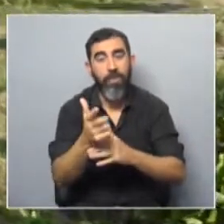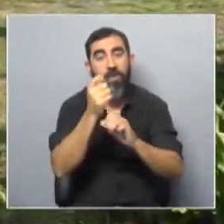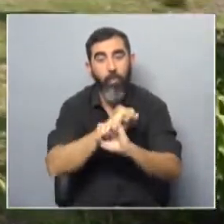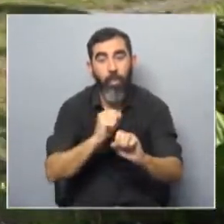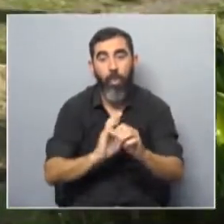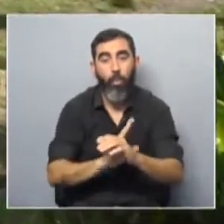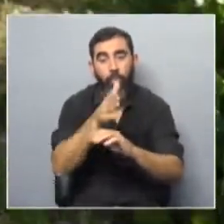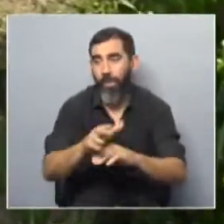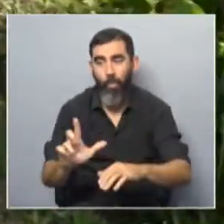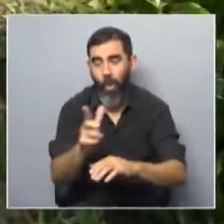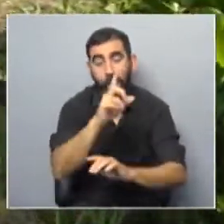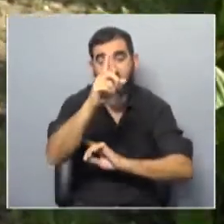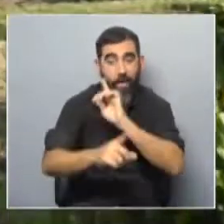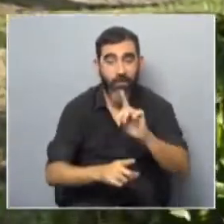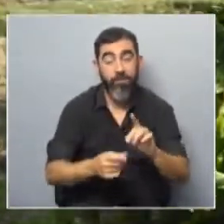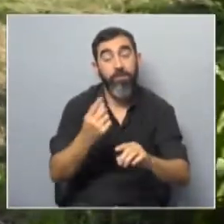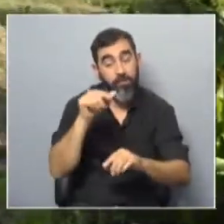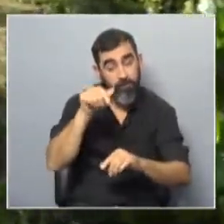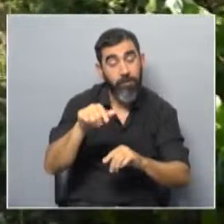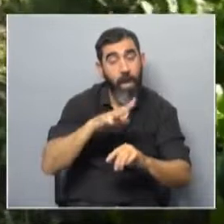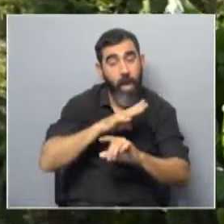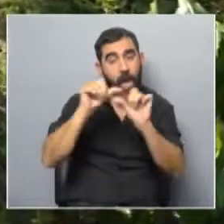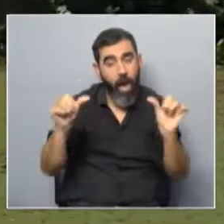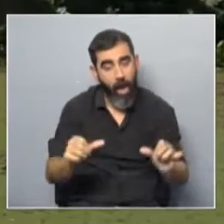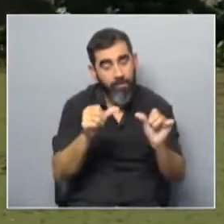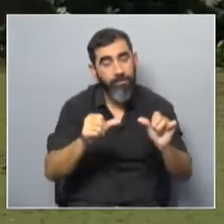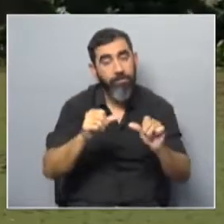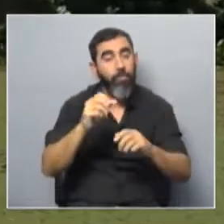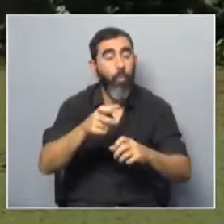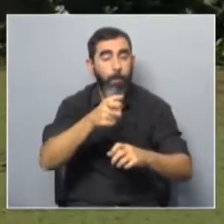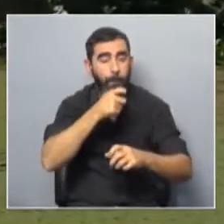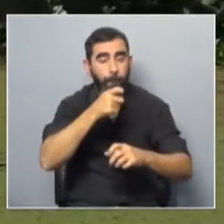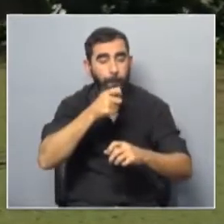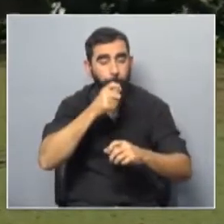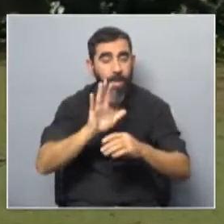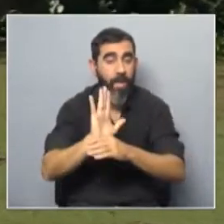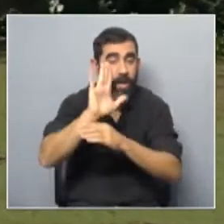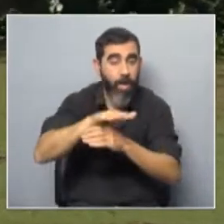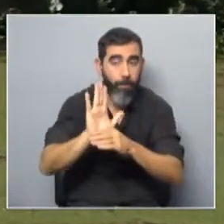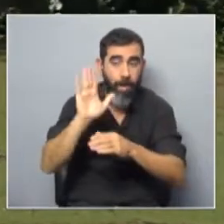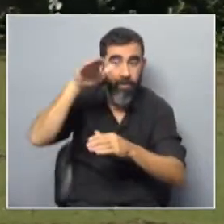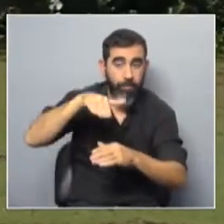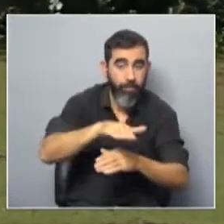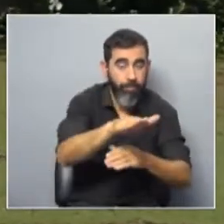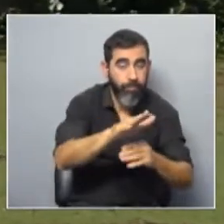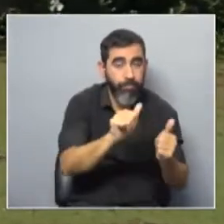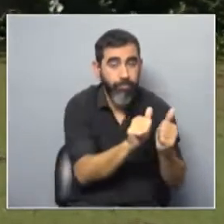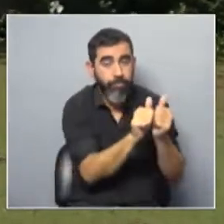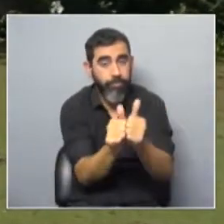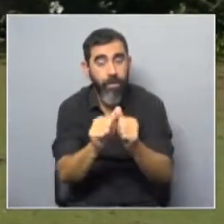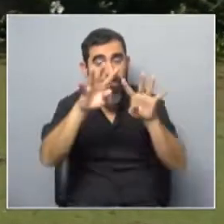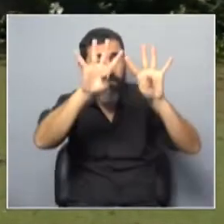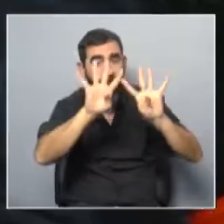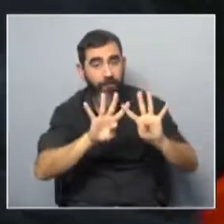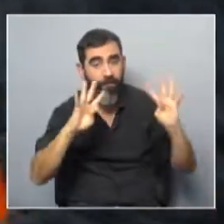fauna cruzar. Entonces, en esos casos, hacer una plataforma de cemento con una rampa de acceso y acompañado de un